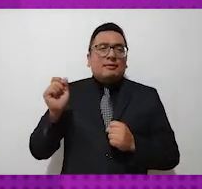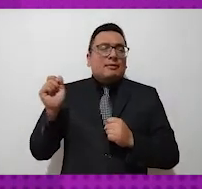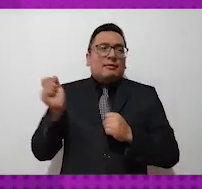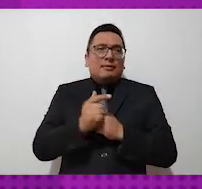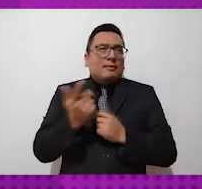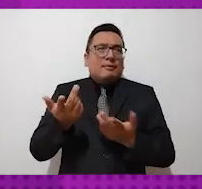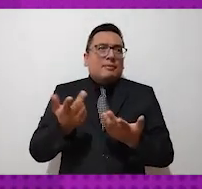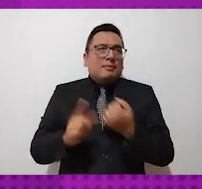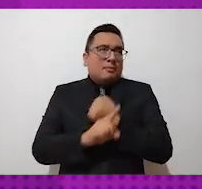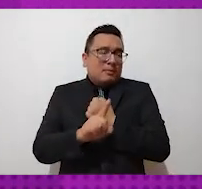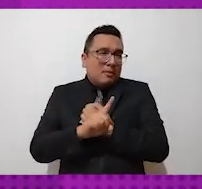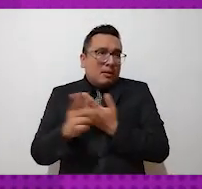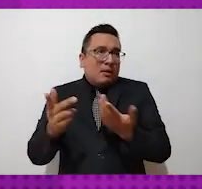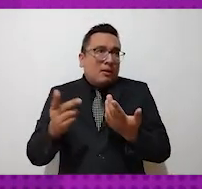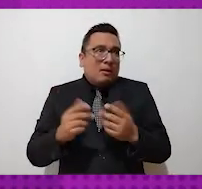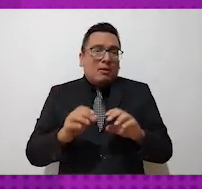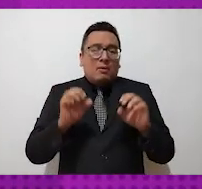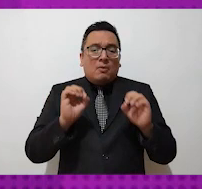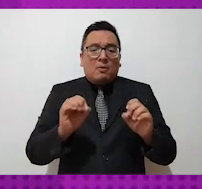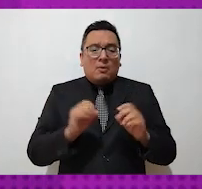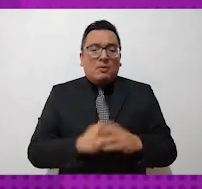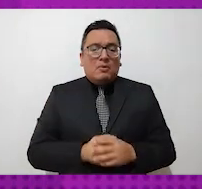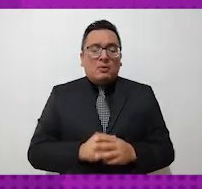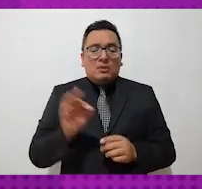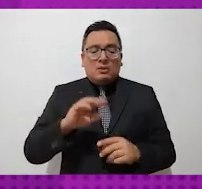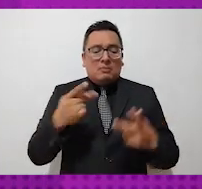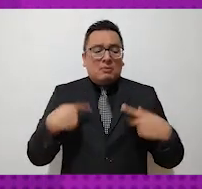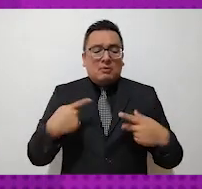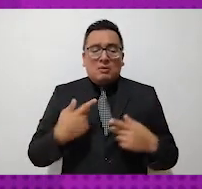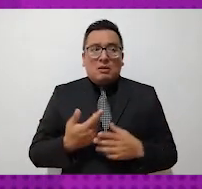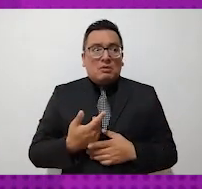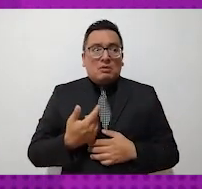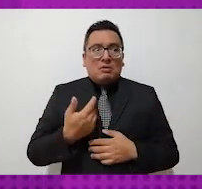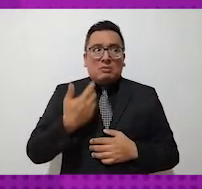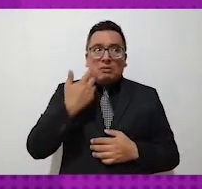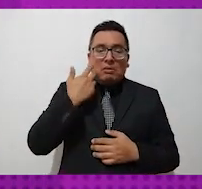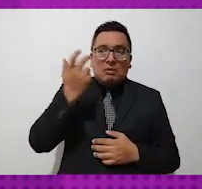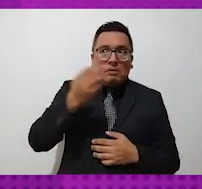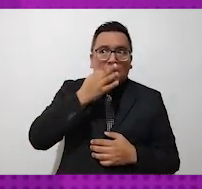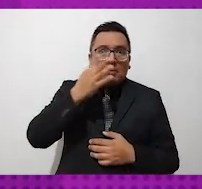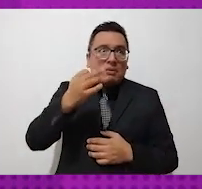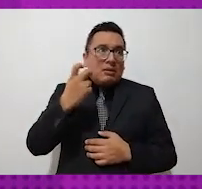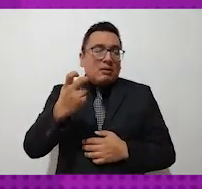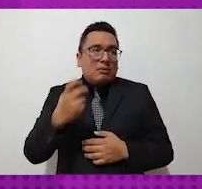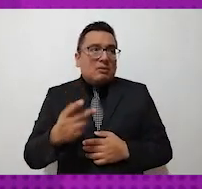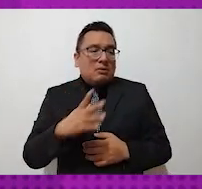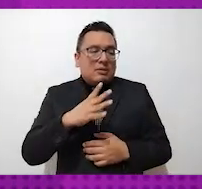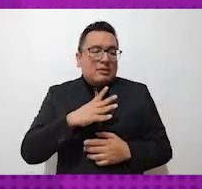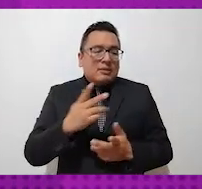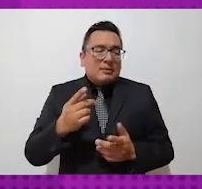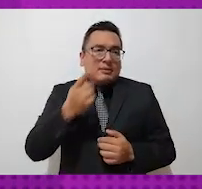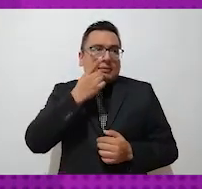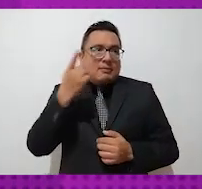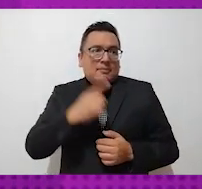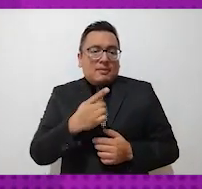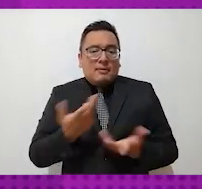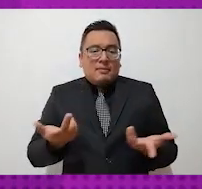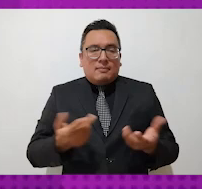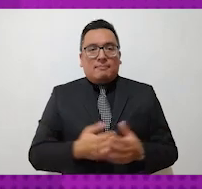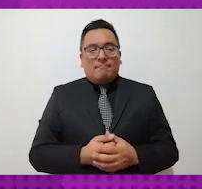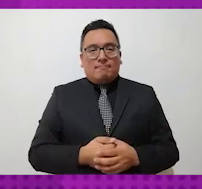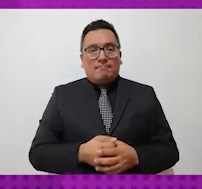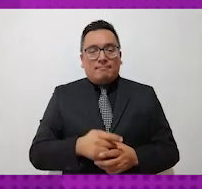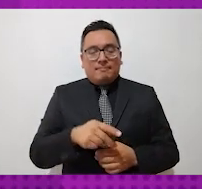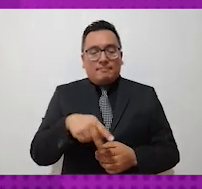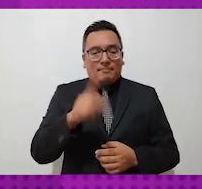por temor a que ellos no quieren saber, no quieren que se sepa que esta persona presentó una denuncia, pero en